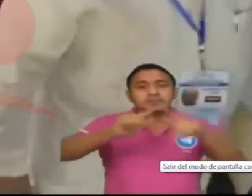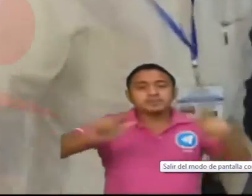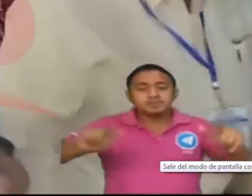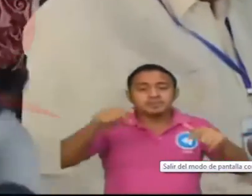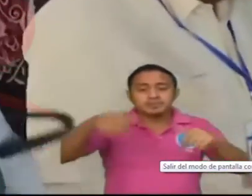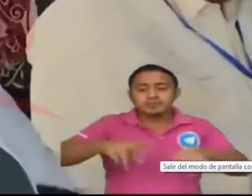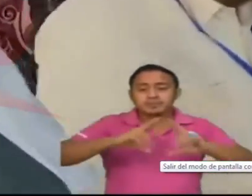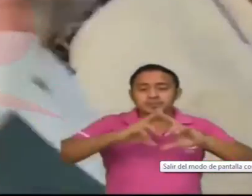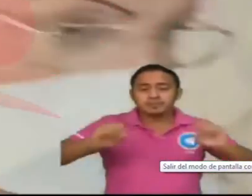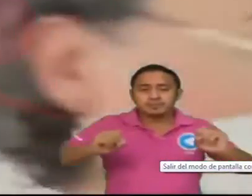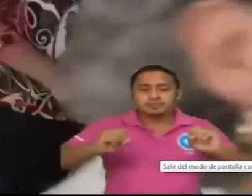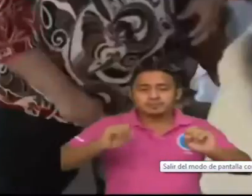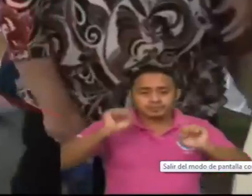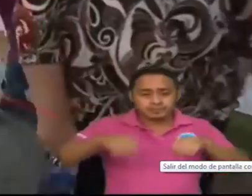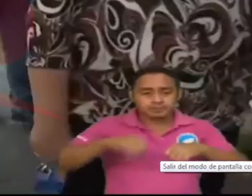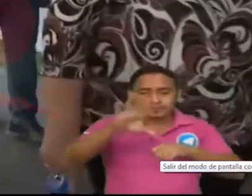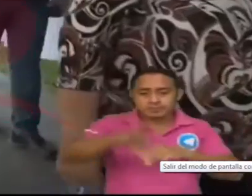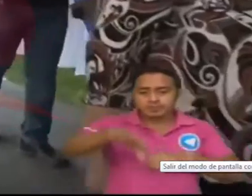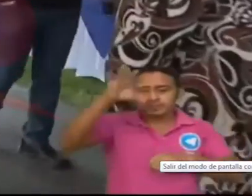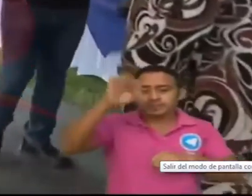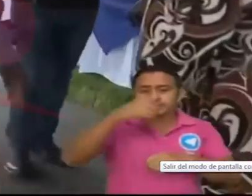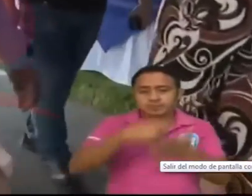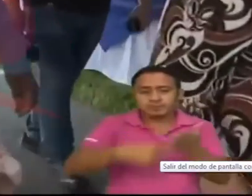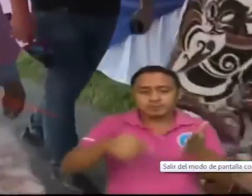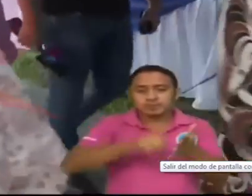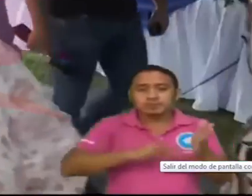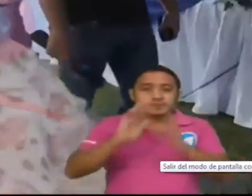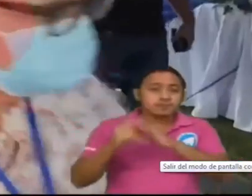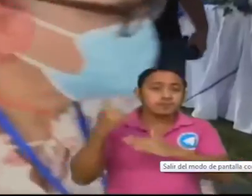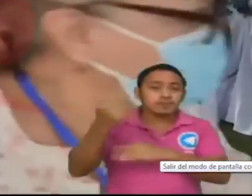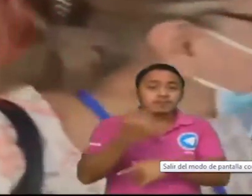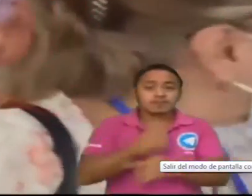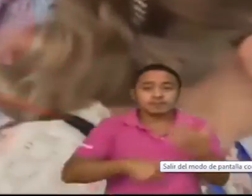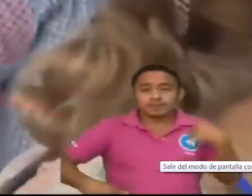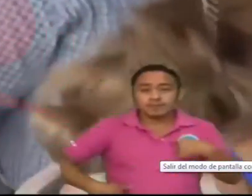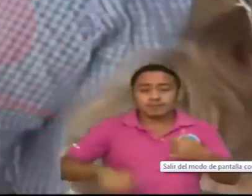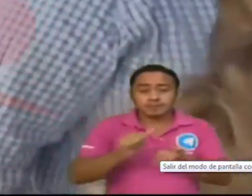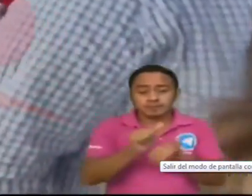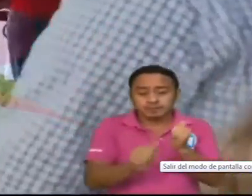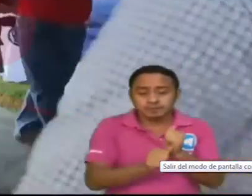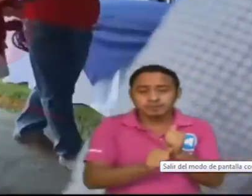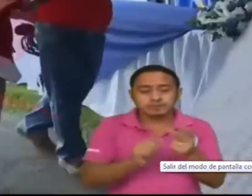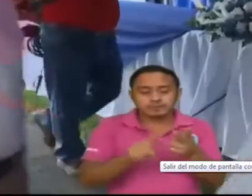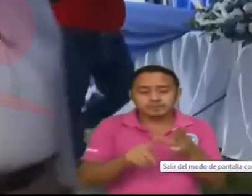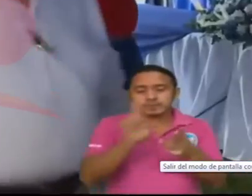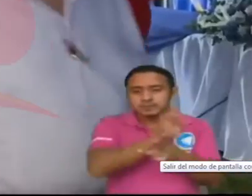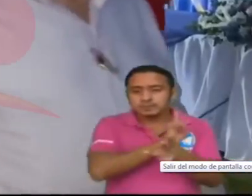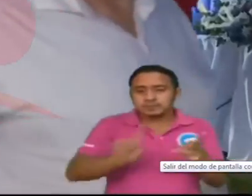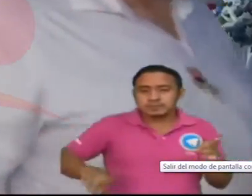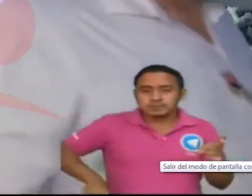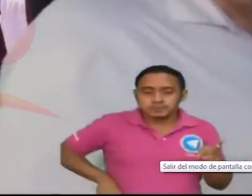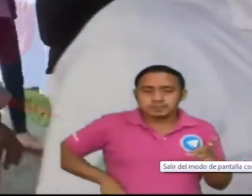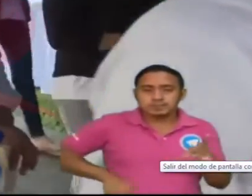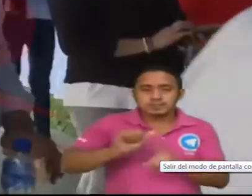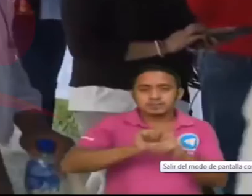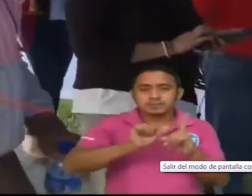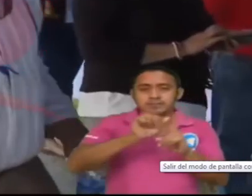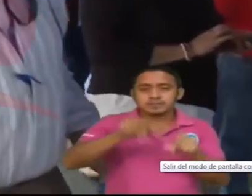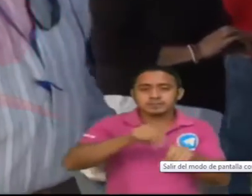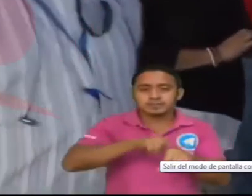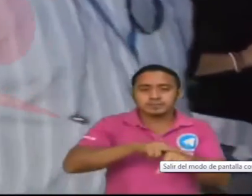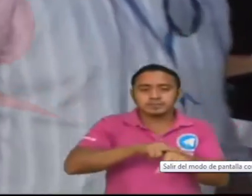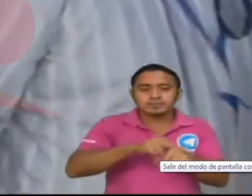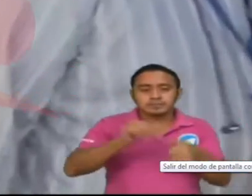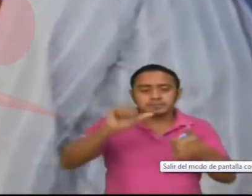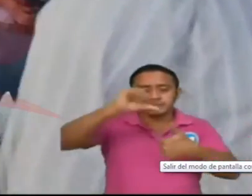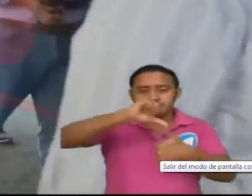de la revisión de datos contenidos en las boletas electorales antes de ser impresas, mismas que llegarán a los más de 3.000